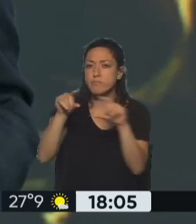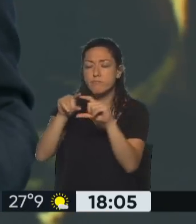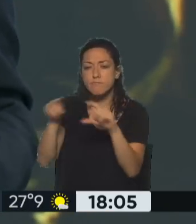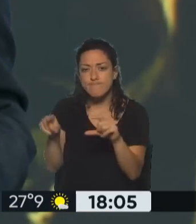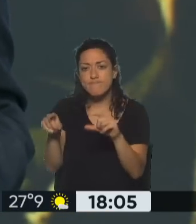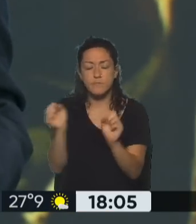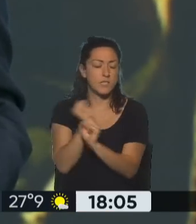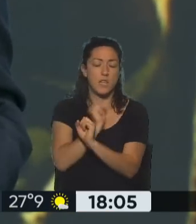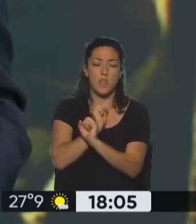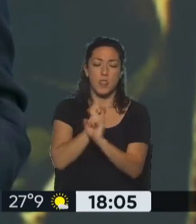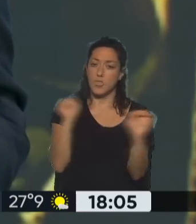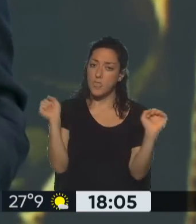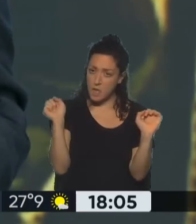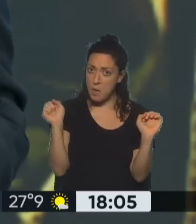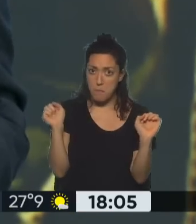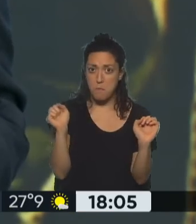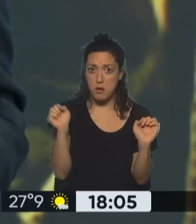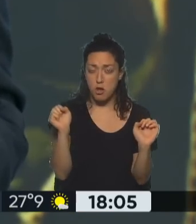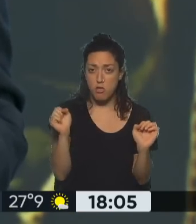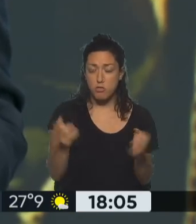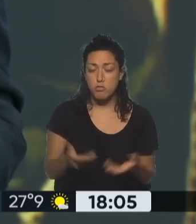pronto,